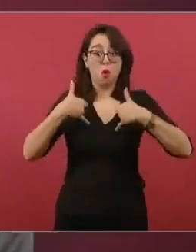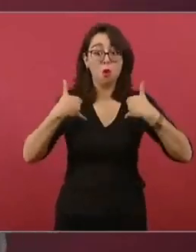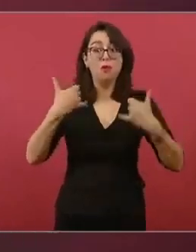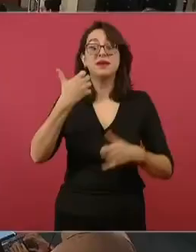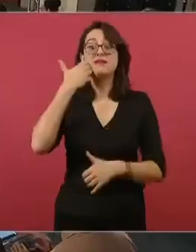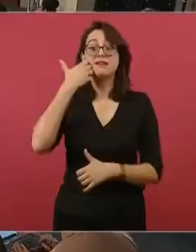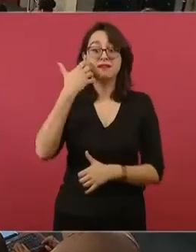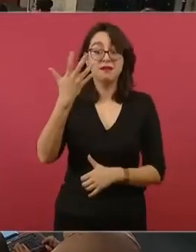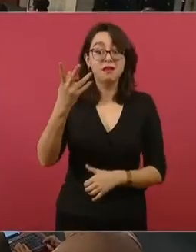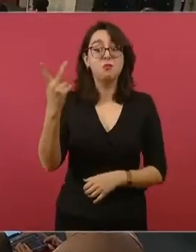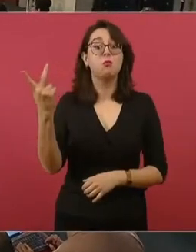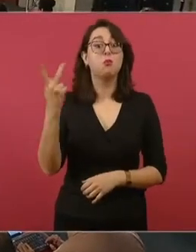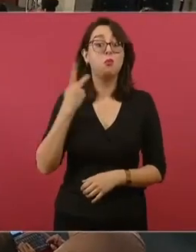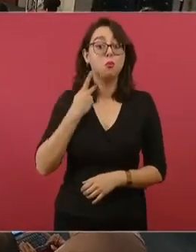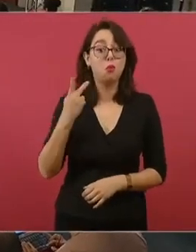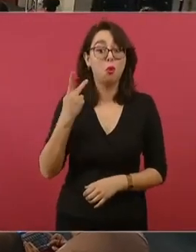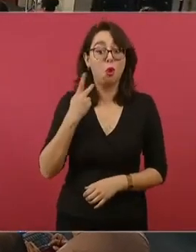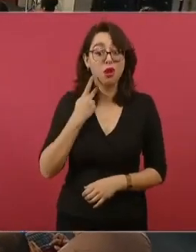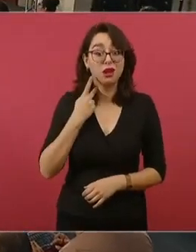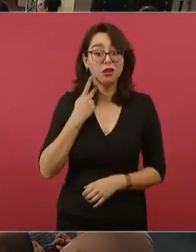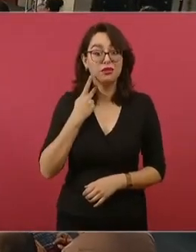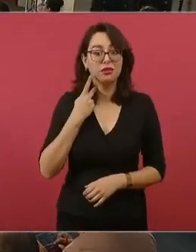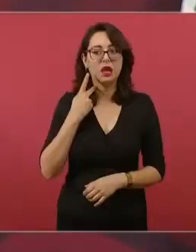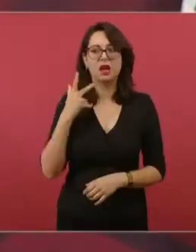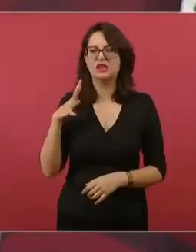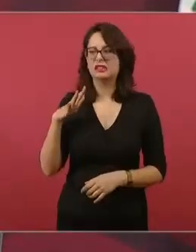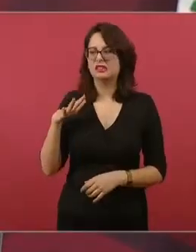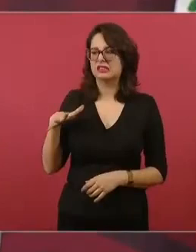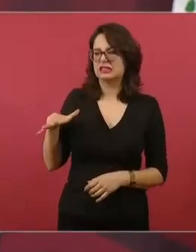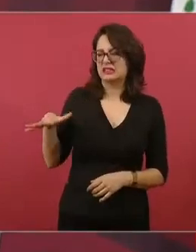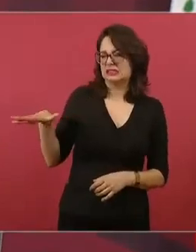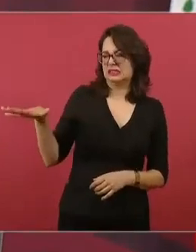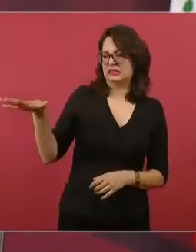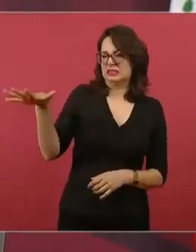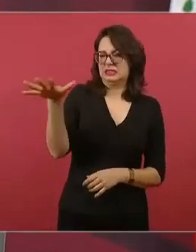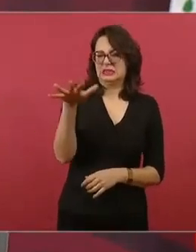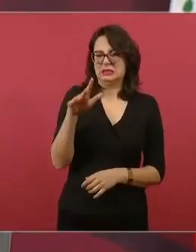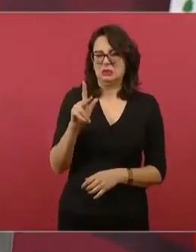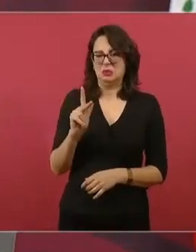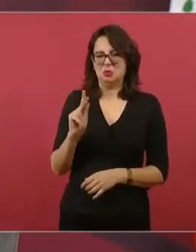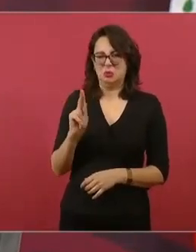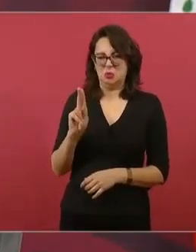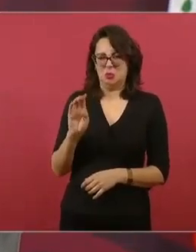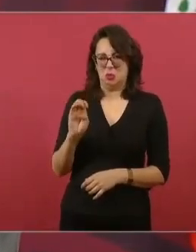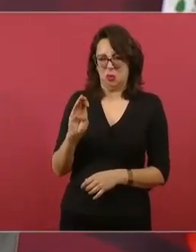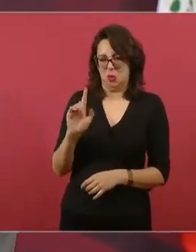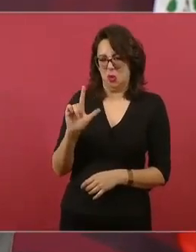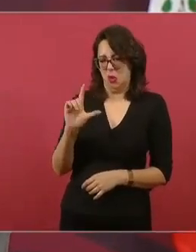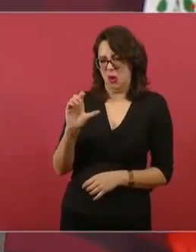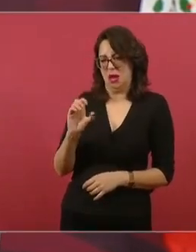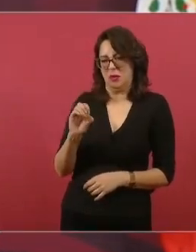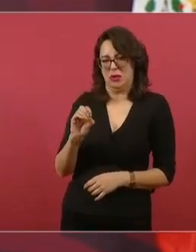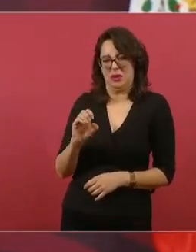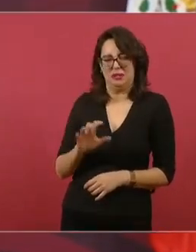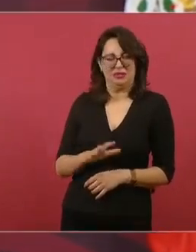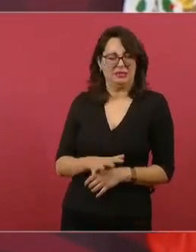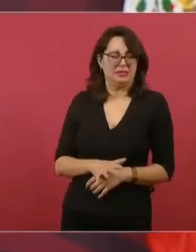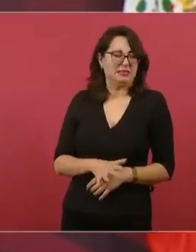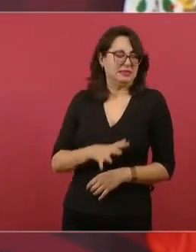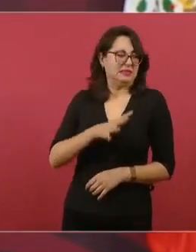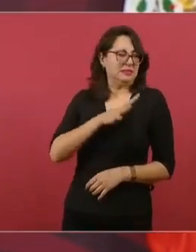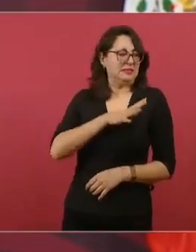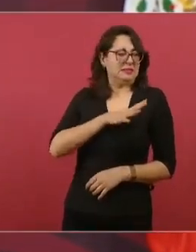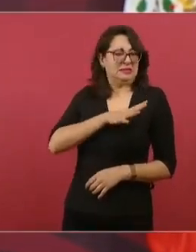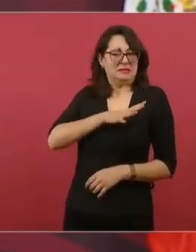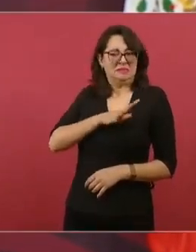no vayan a estar pensando como los políticos corruptos de que el pueblo no